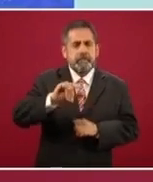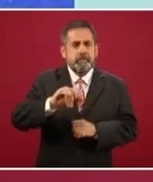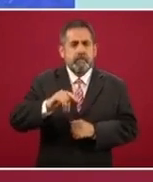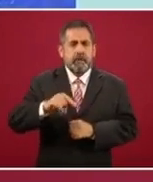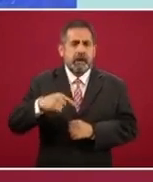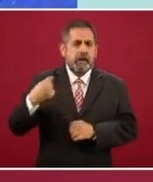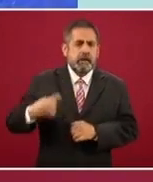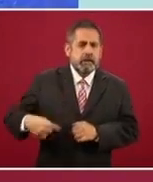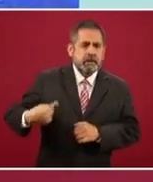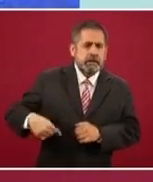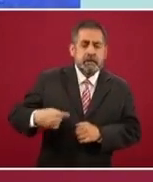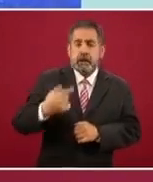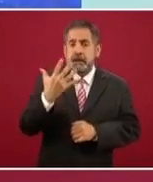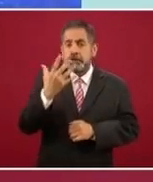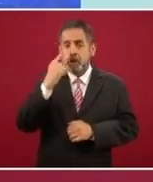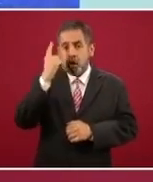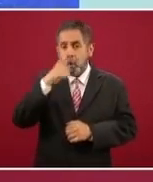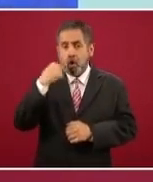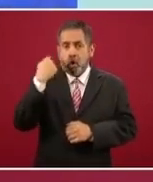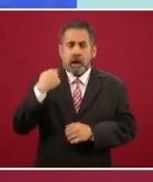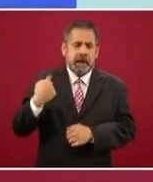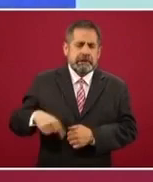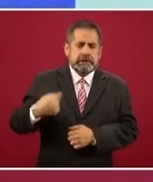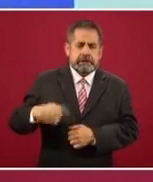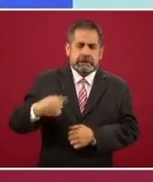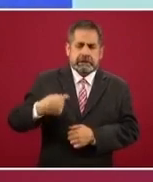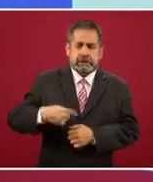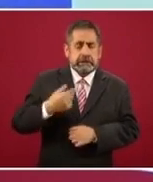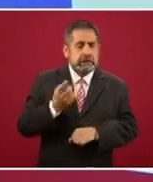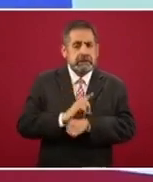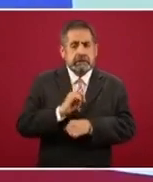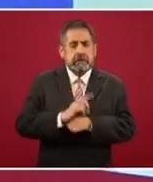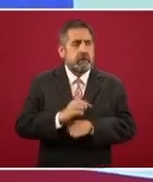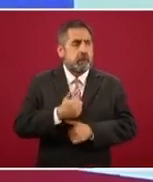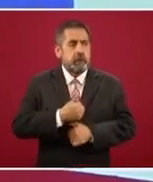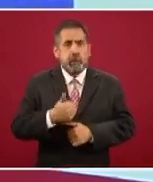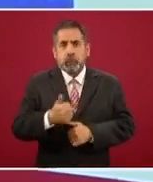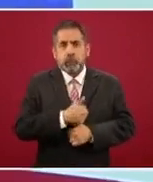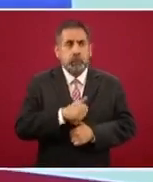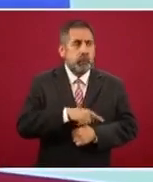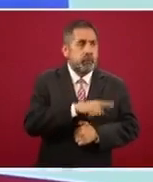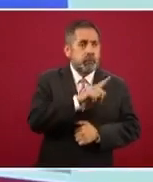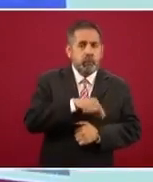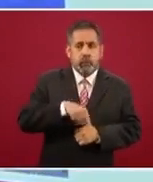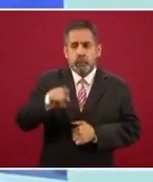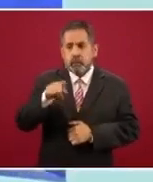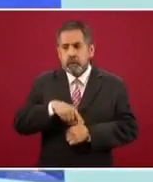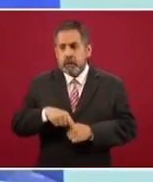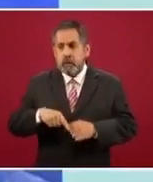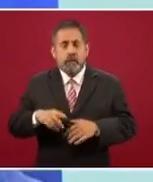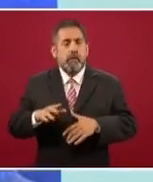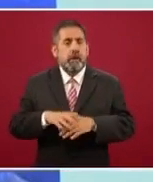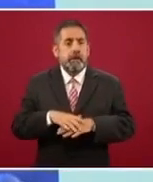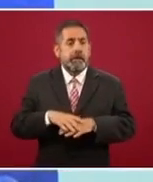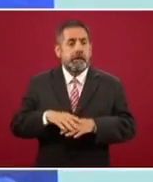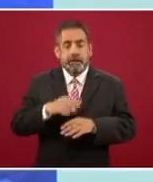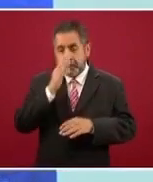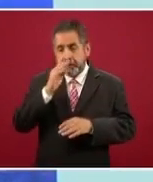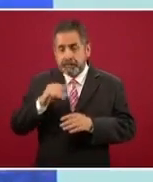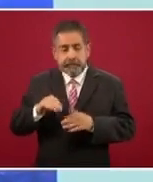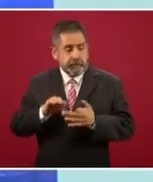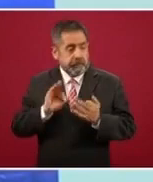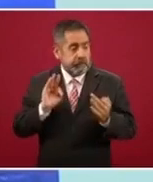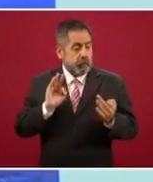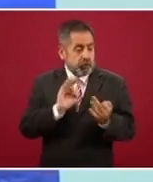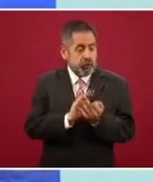5 horas diarias para que se justifique, porque levantarlo y volverlo